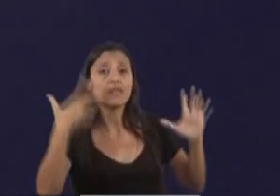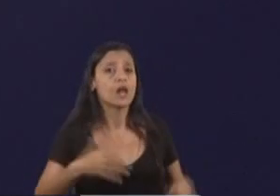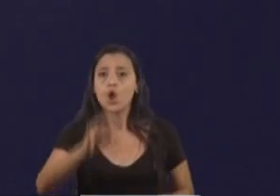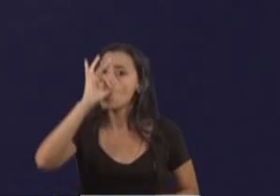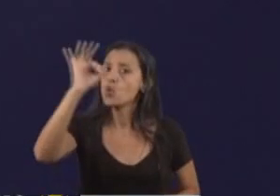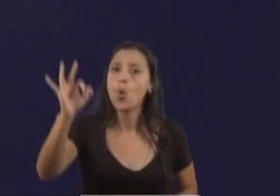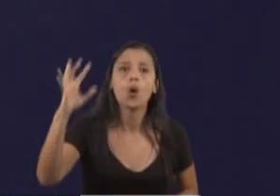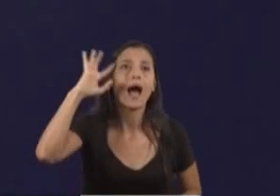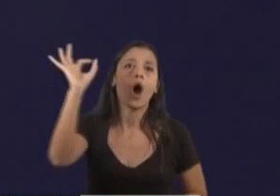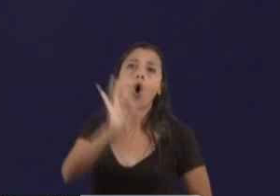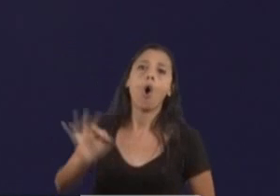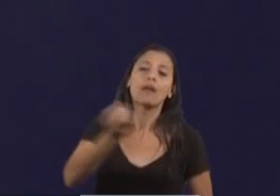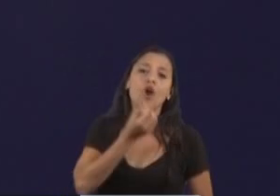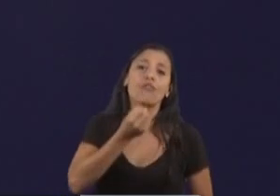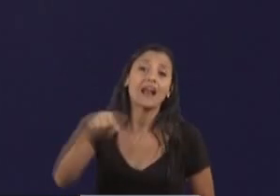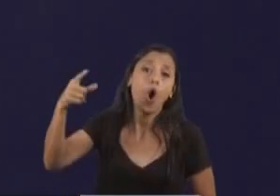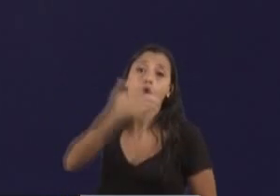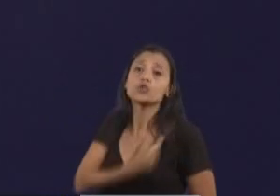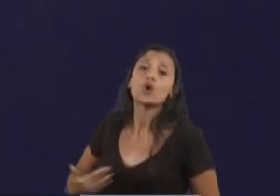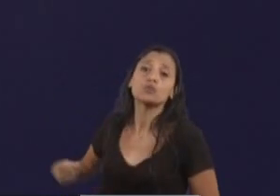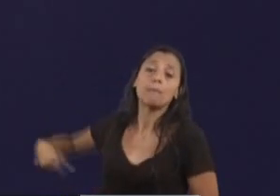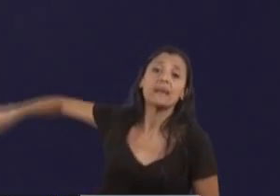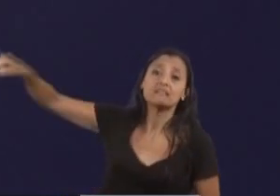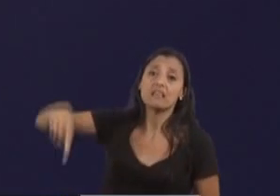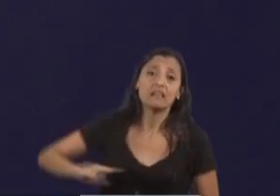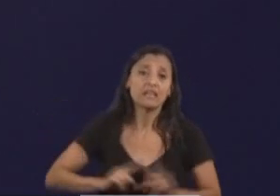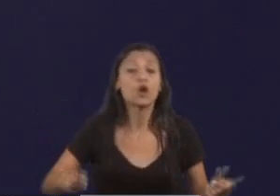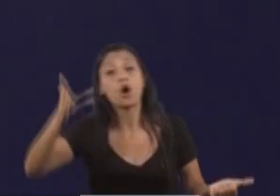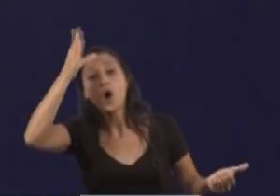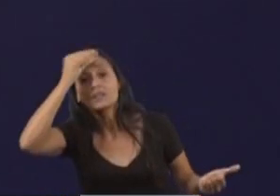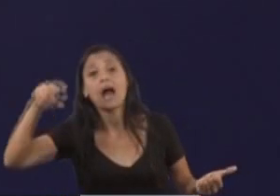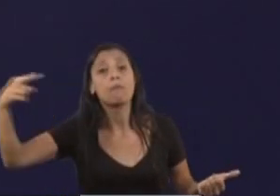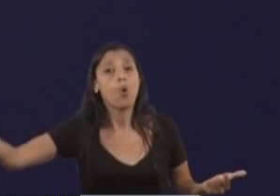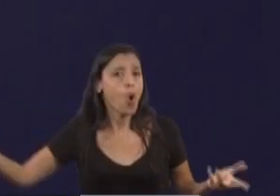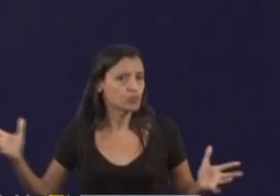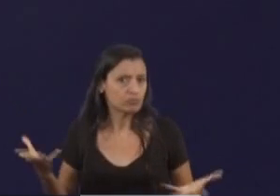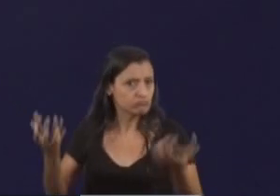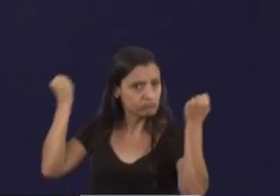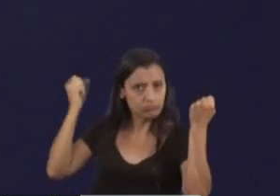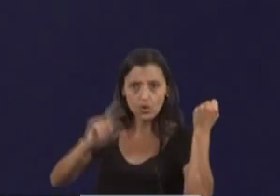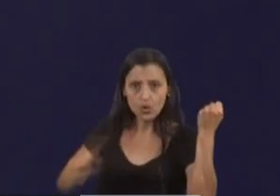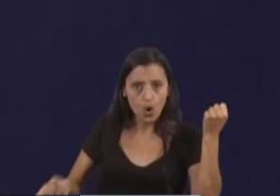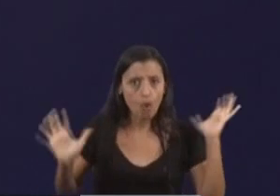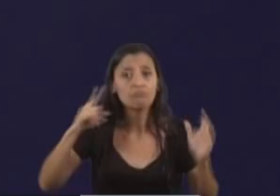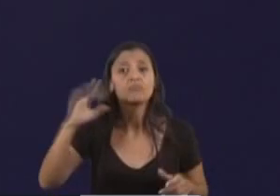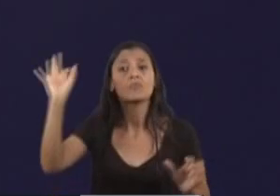opina sobre declaraciones que hacen otros presidentes, sea Trump o sea cualquier otro, a